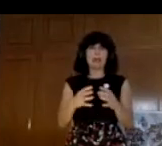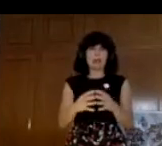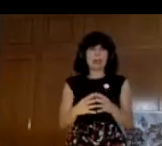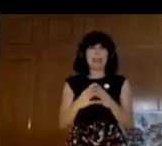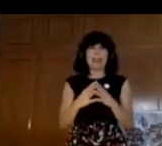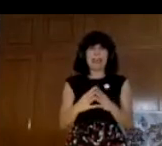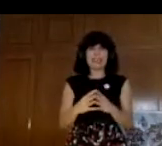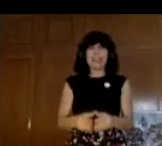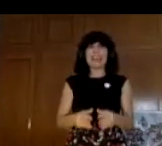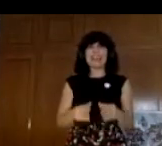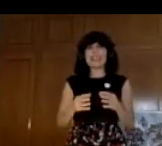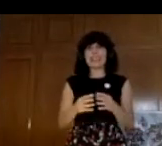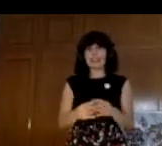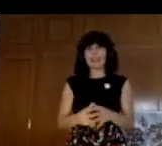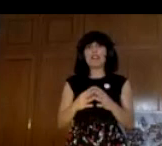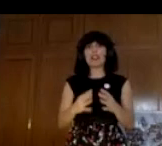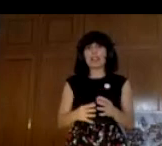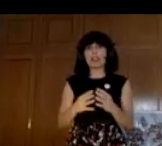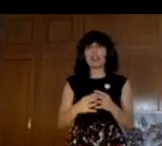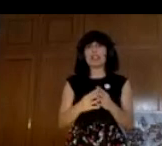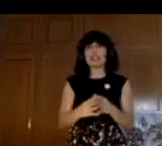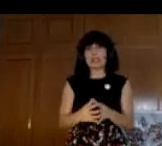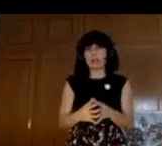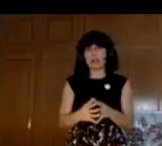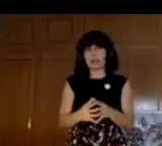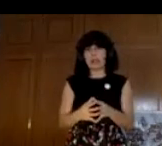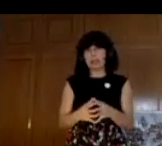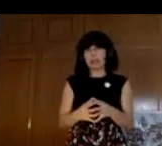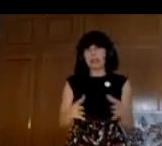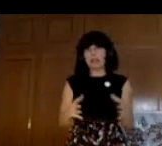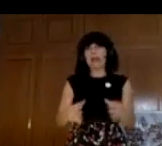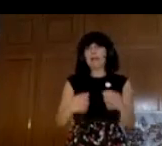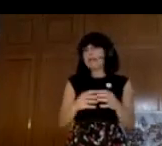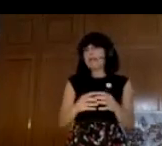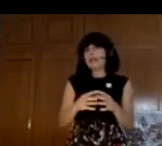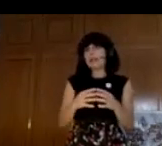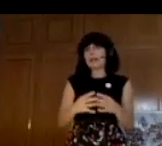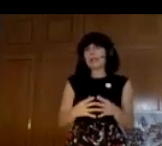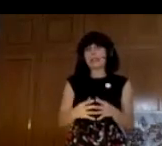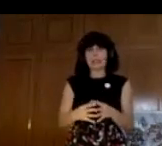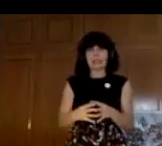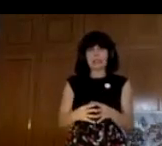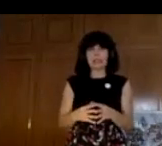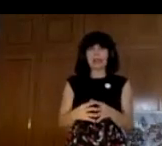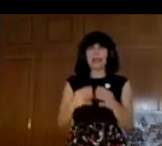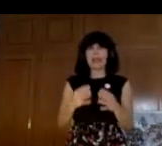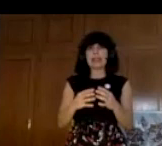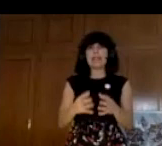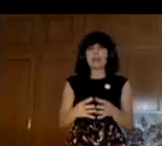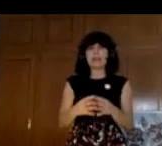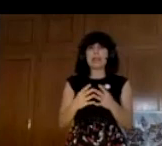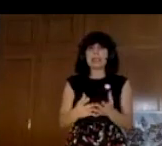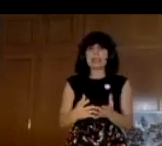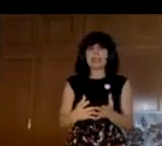nivel emocional, es la sensación de frustración y tristeza. La pérdida de capacidad adquisitiva a la gente